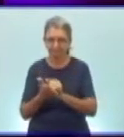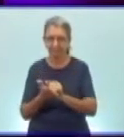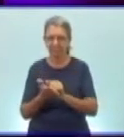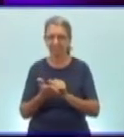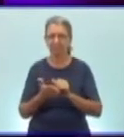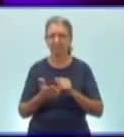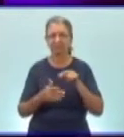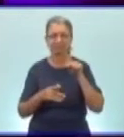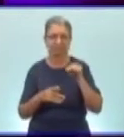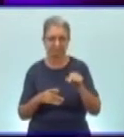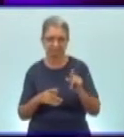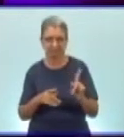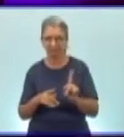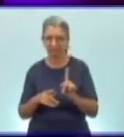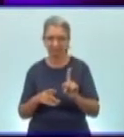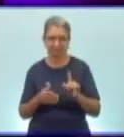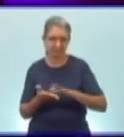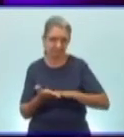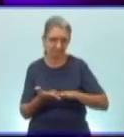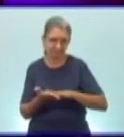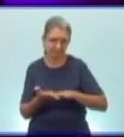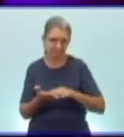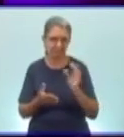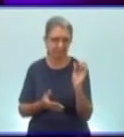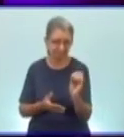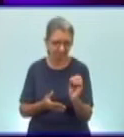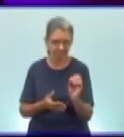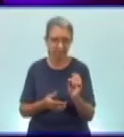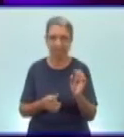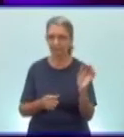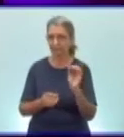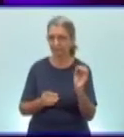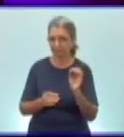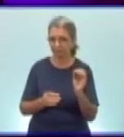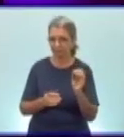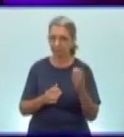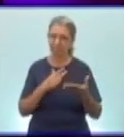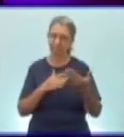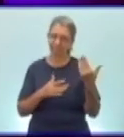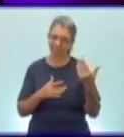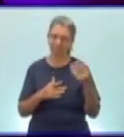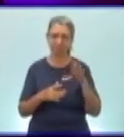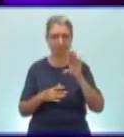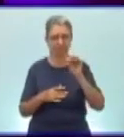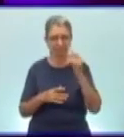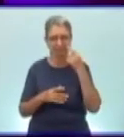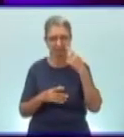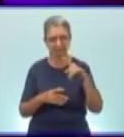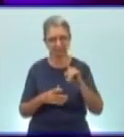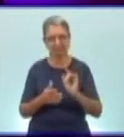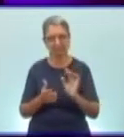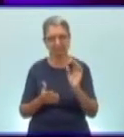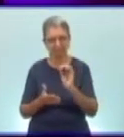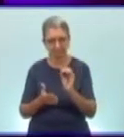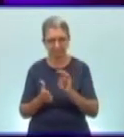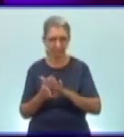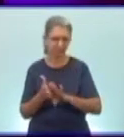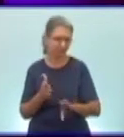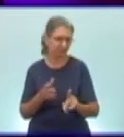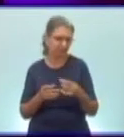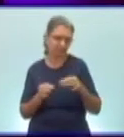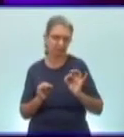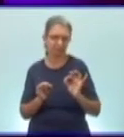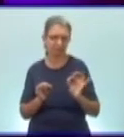conservativas como las fuerzas de rozamiento eran cero. O considerábamos que eran cero, total, lo trabajábamos que eran despreciables. Por eso es que el trabajo de las fuerzas